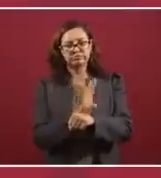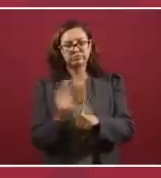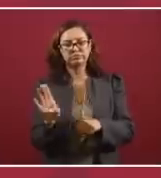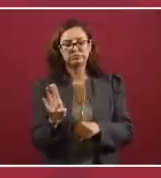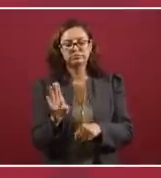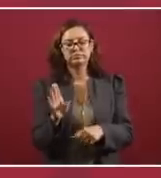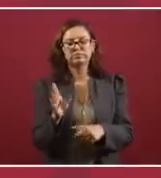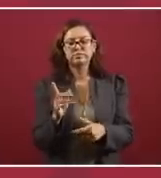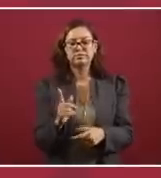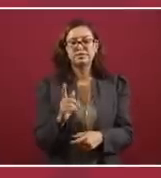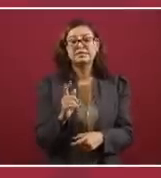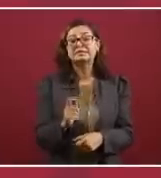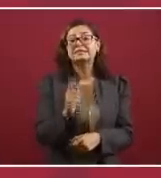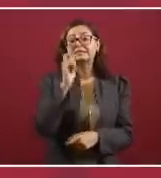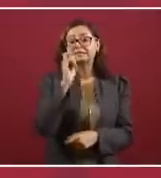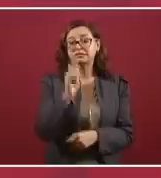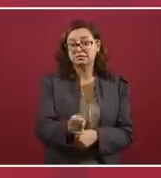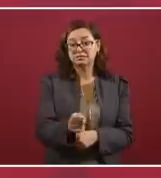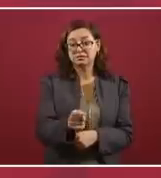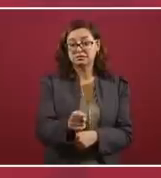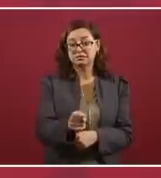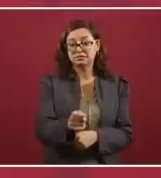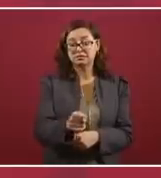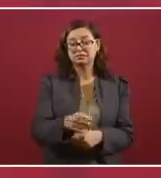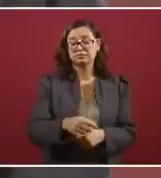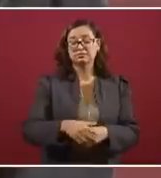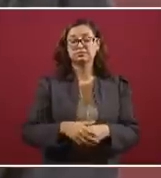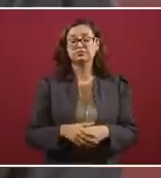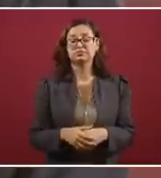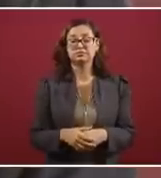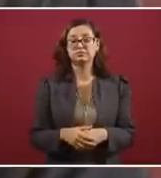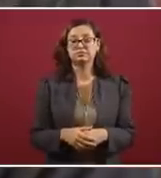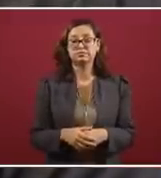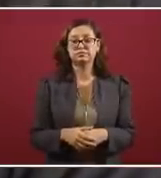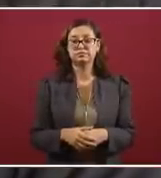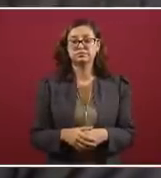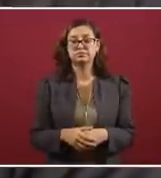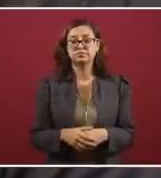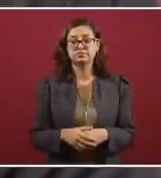porque va a significar un ahorro